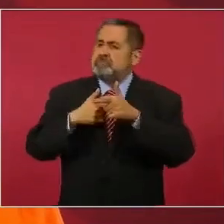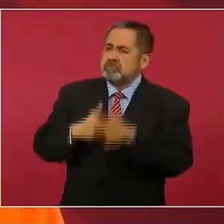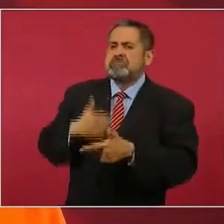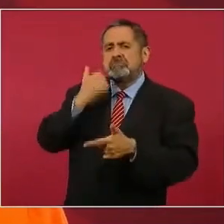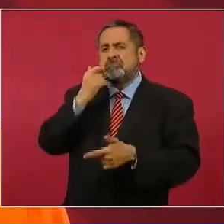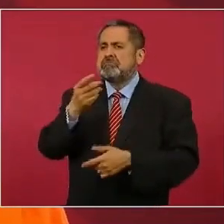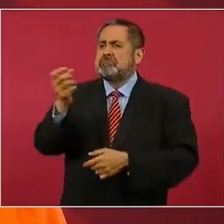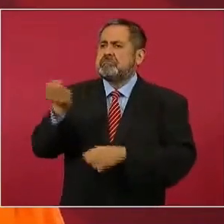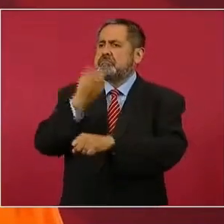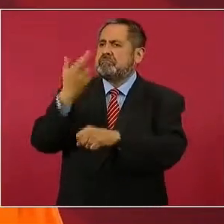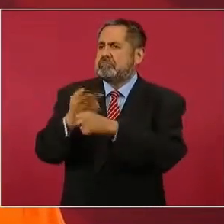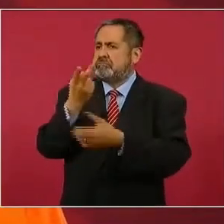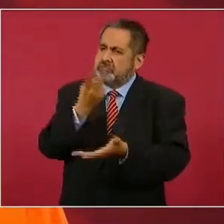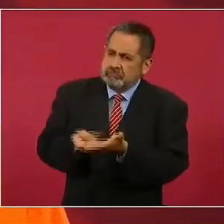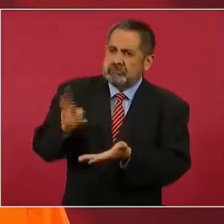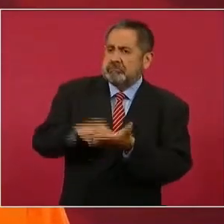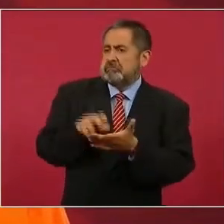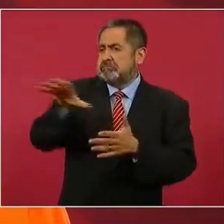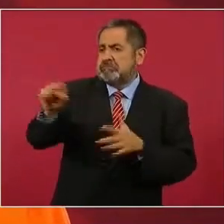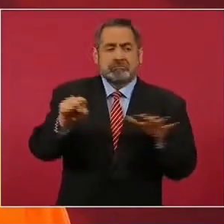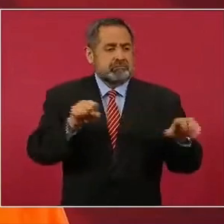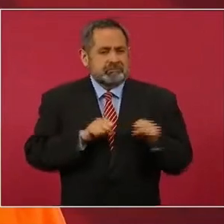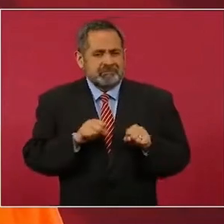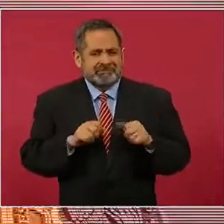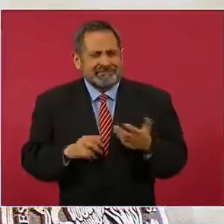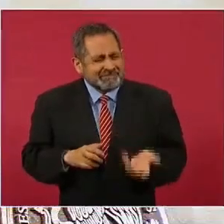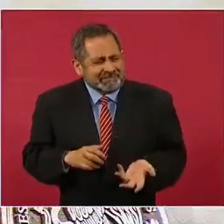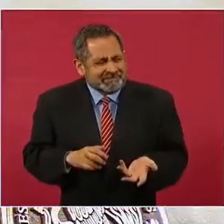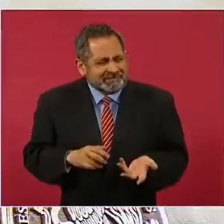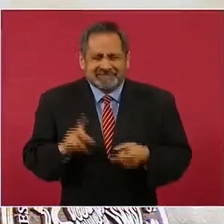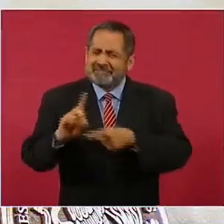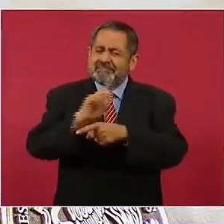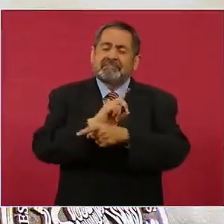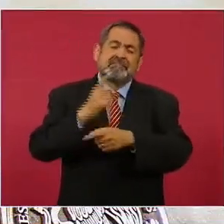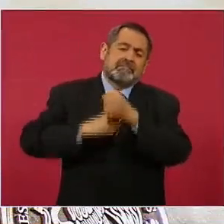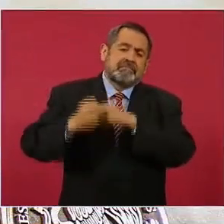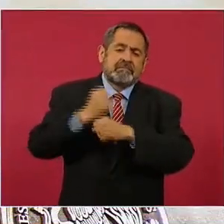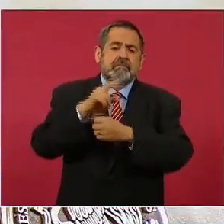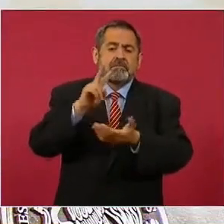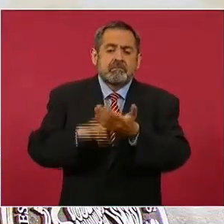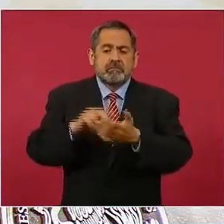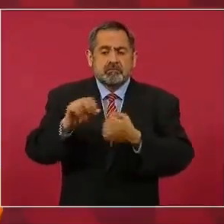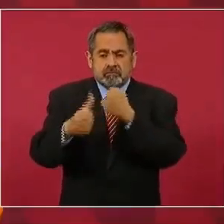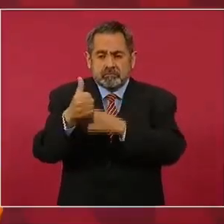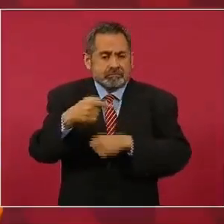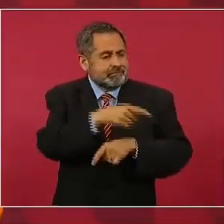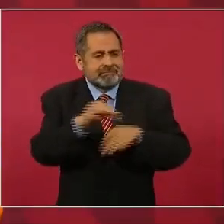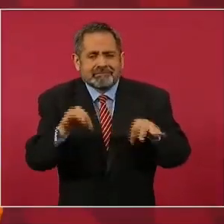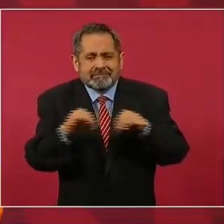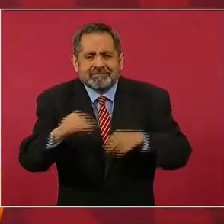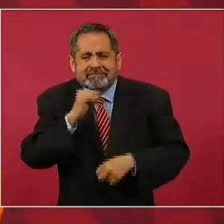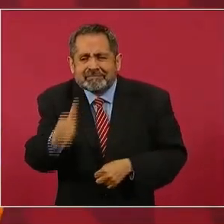la Secretaría General Nacional cuando desde el 2011 no ha trabajado?